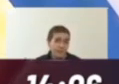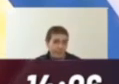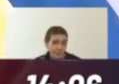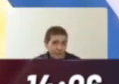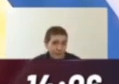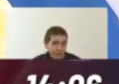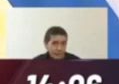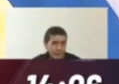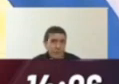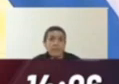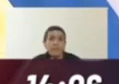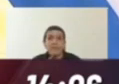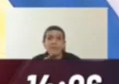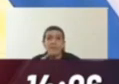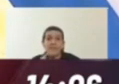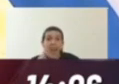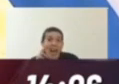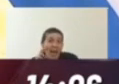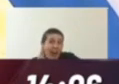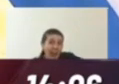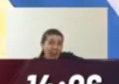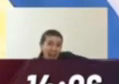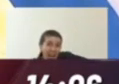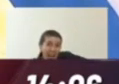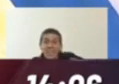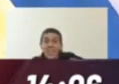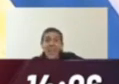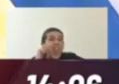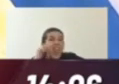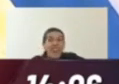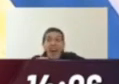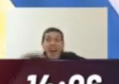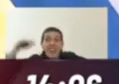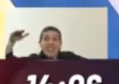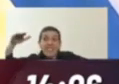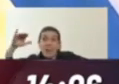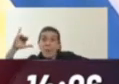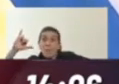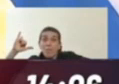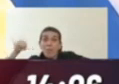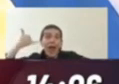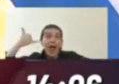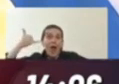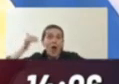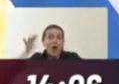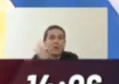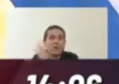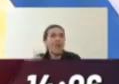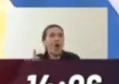Las estadísticas dicen que son los que mejor sobrellevan la enfermedad. Pero los jóvenes contagian,